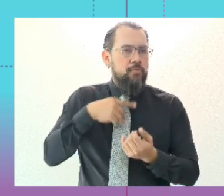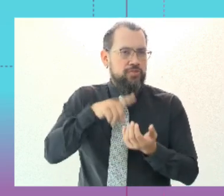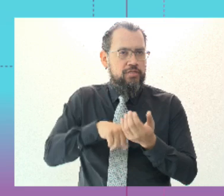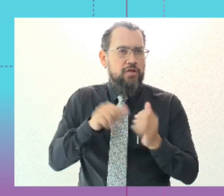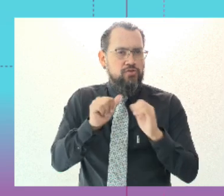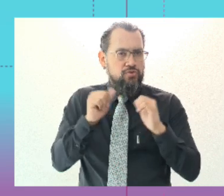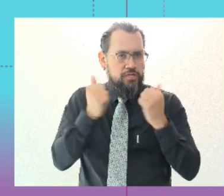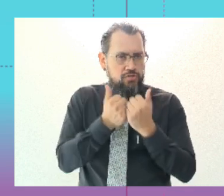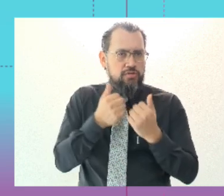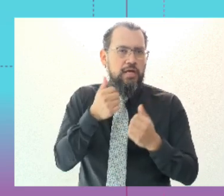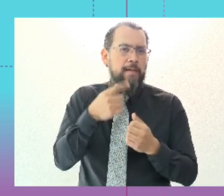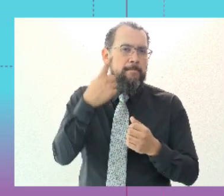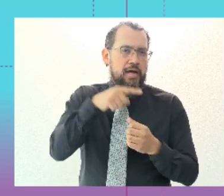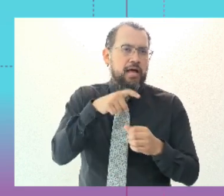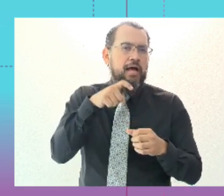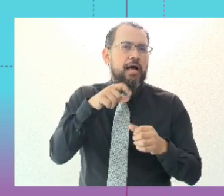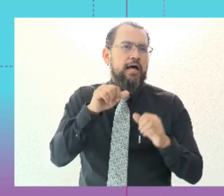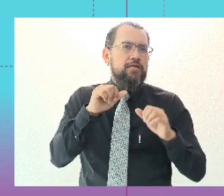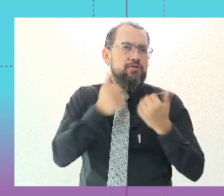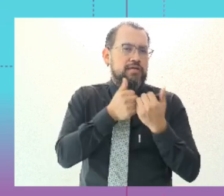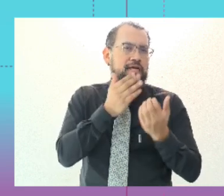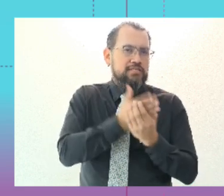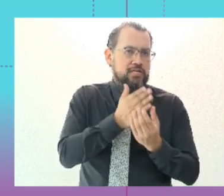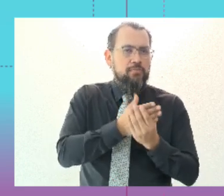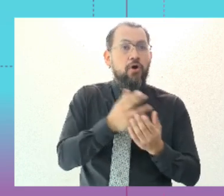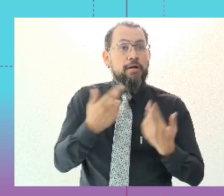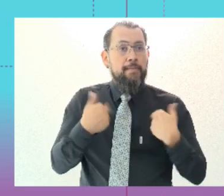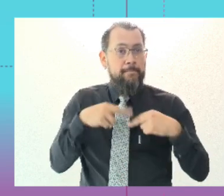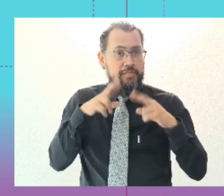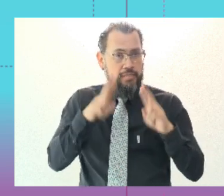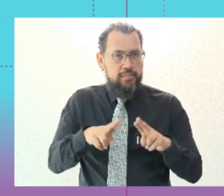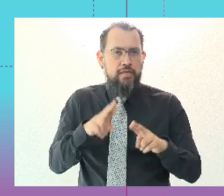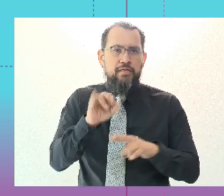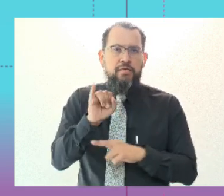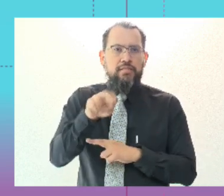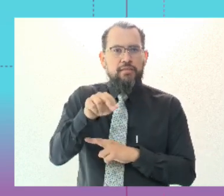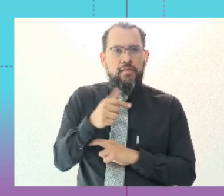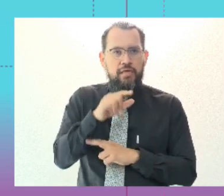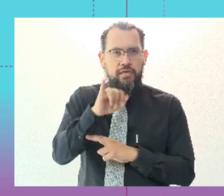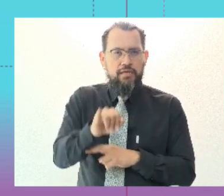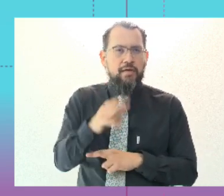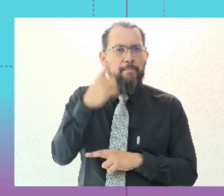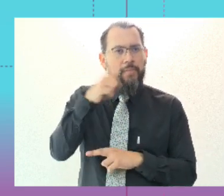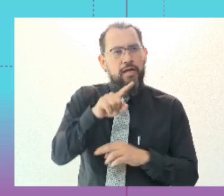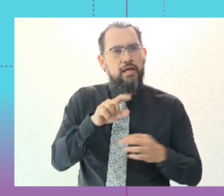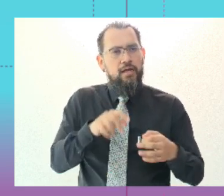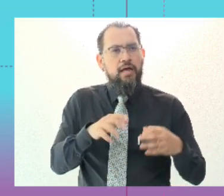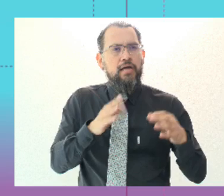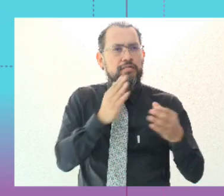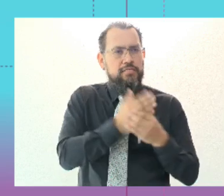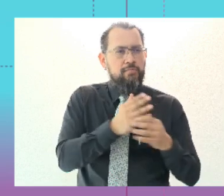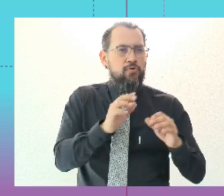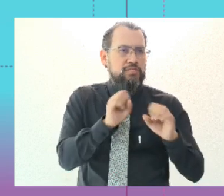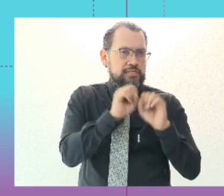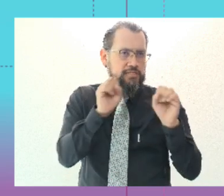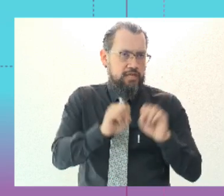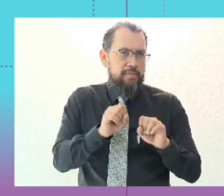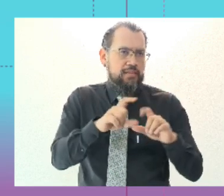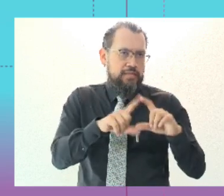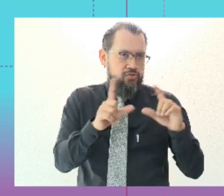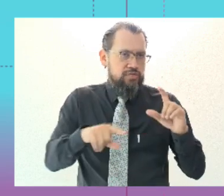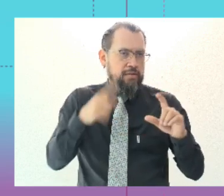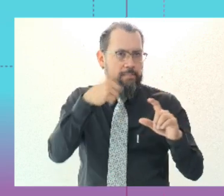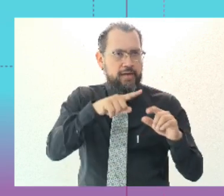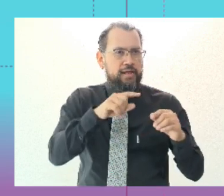Archivos, representante de la presidenta del INEGI ante la Comisión de Archivos y Gestión Documental de nuestro Sistema Nacional de